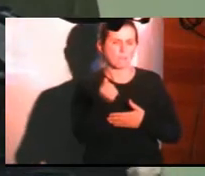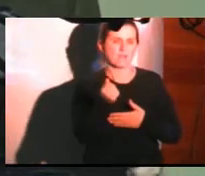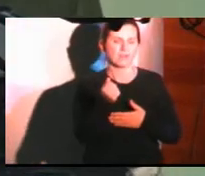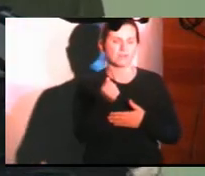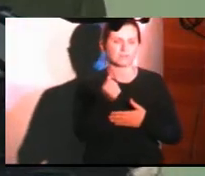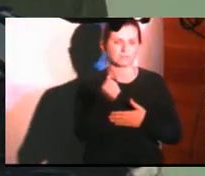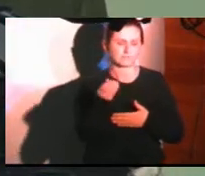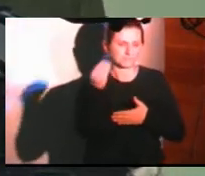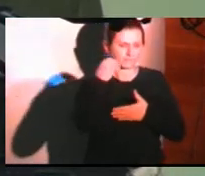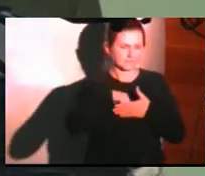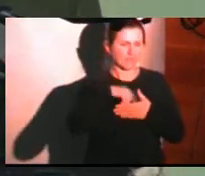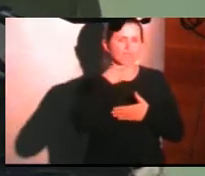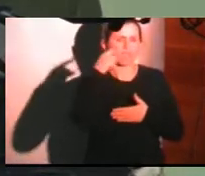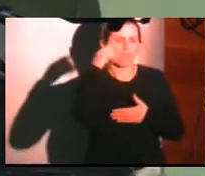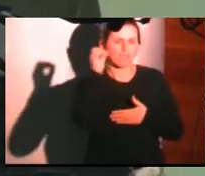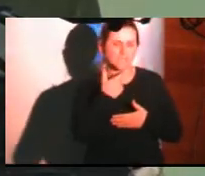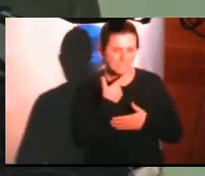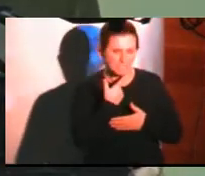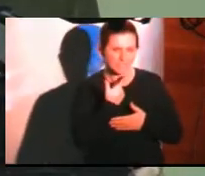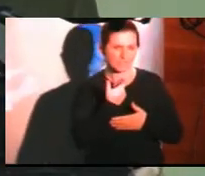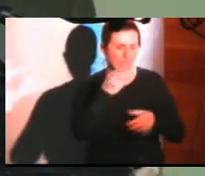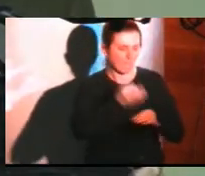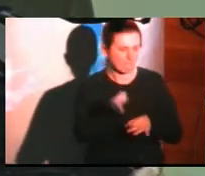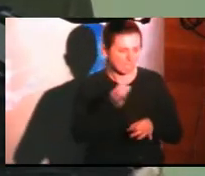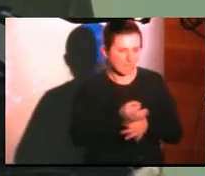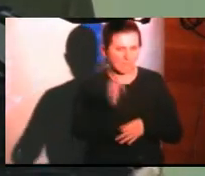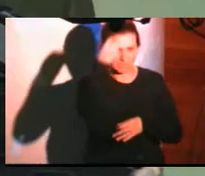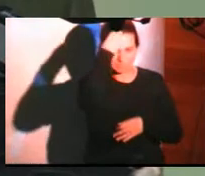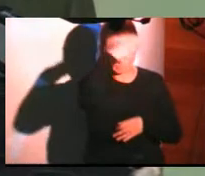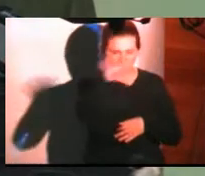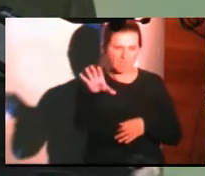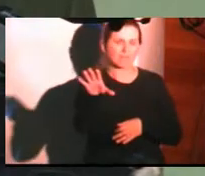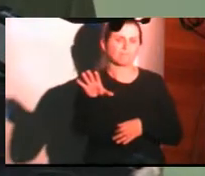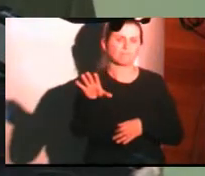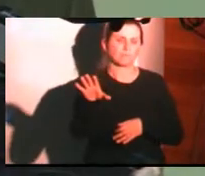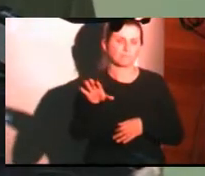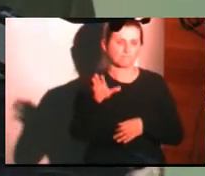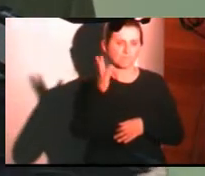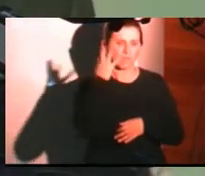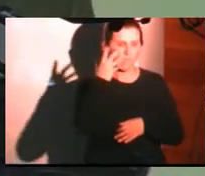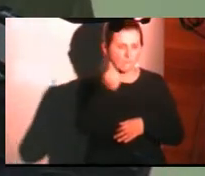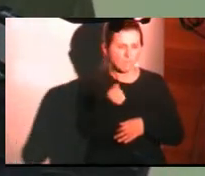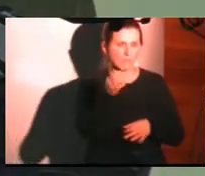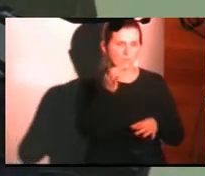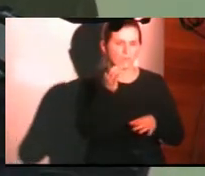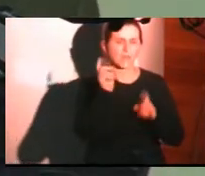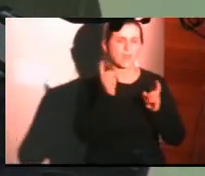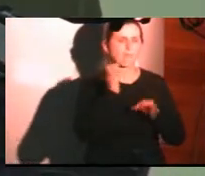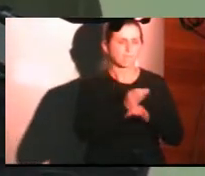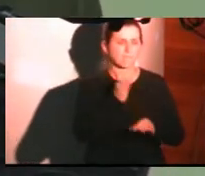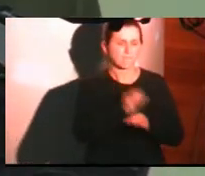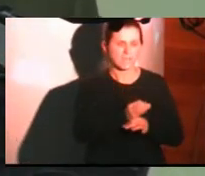de nuestros tíos y tías que han sido maestros en zonas rurales. Mi abuela era maestra de una zona rural en la década del